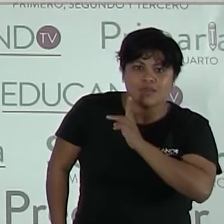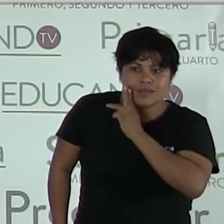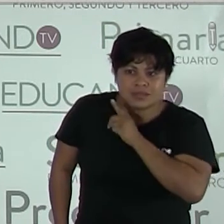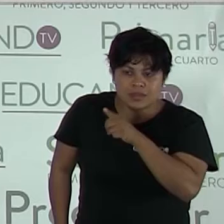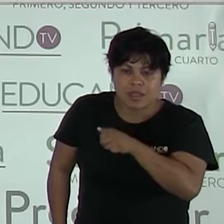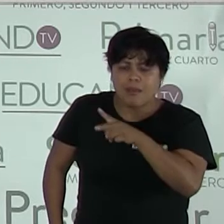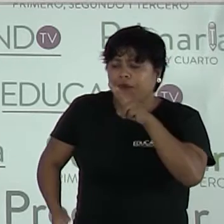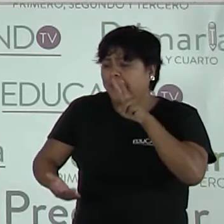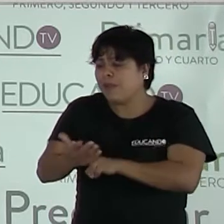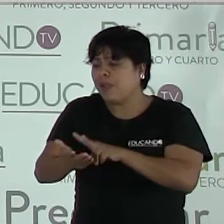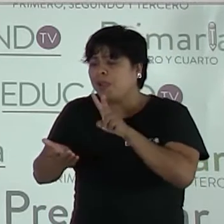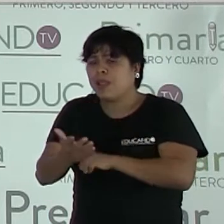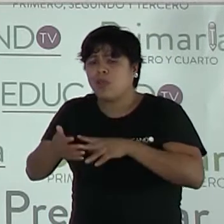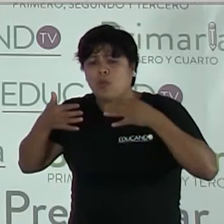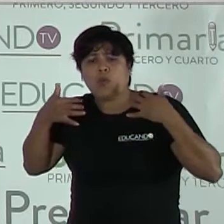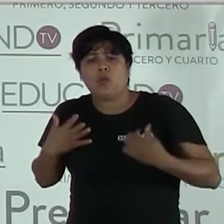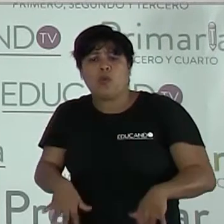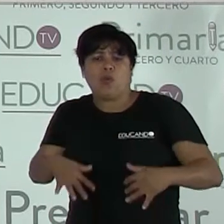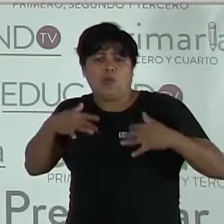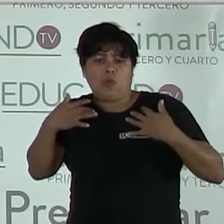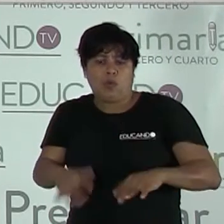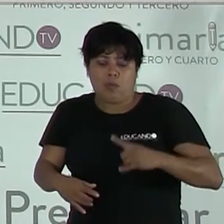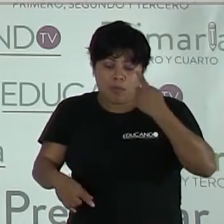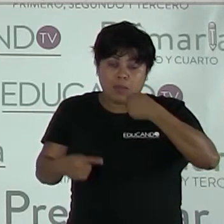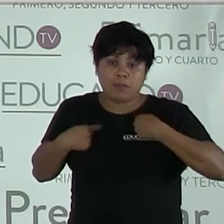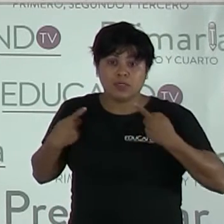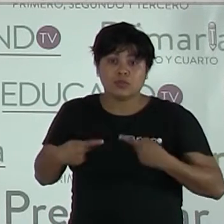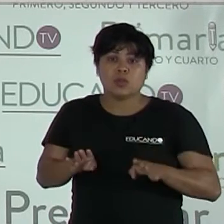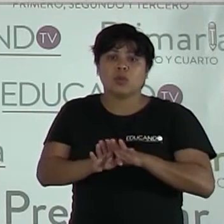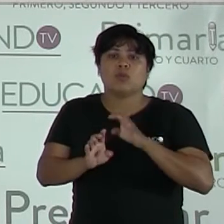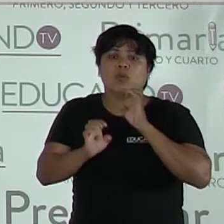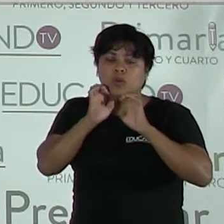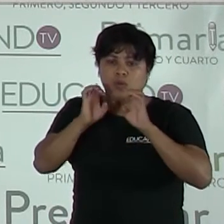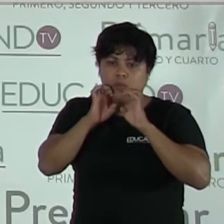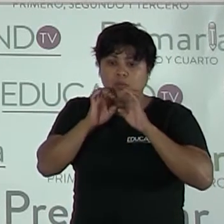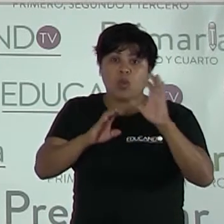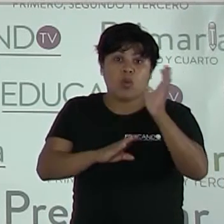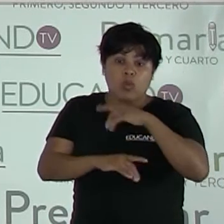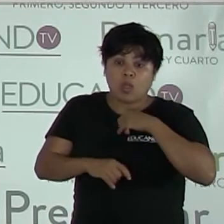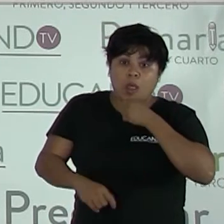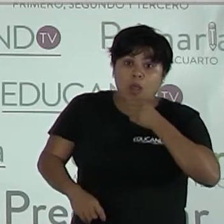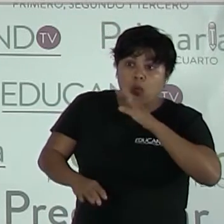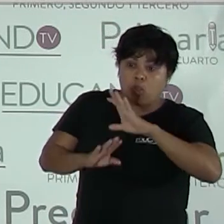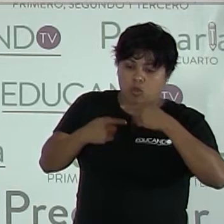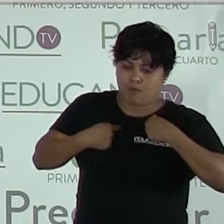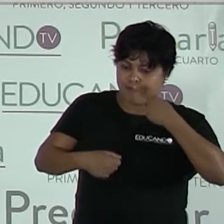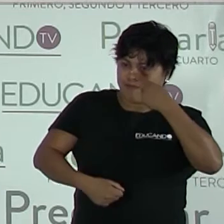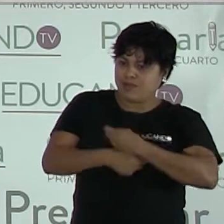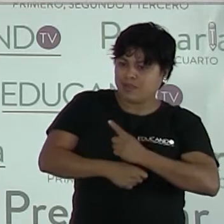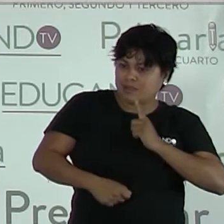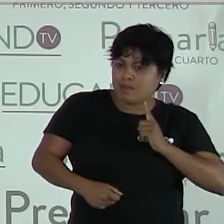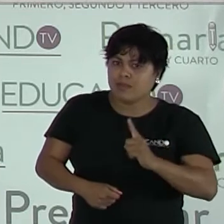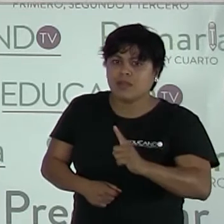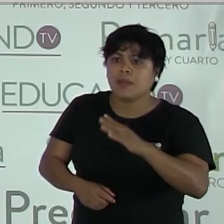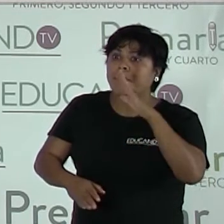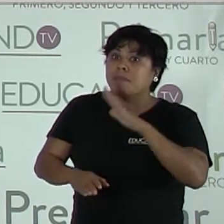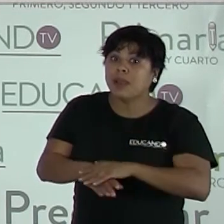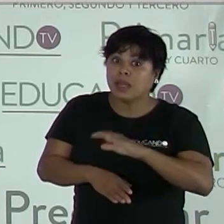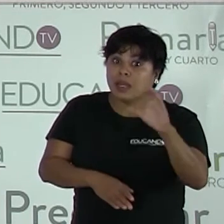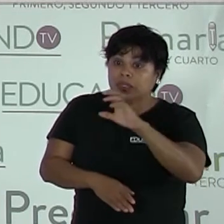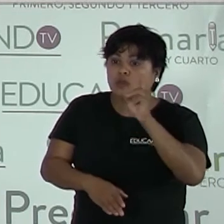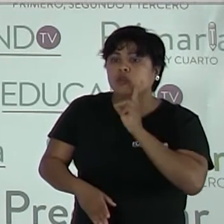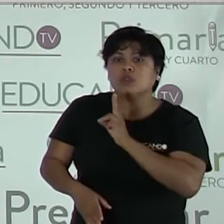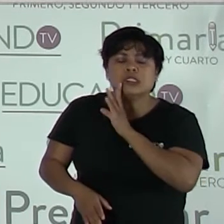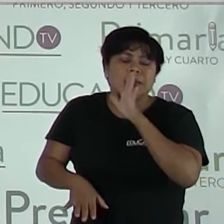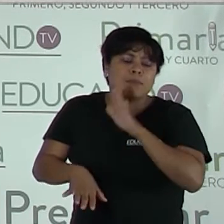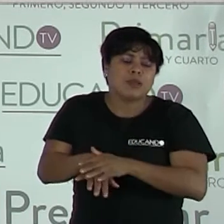noticia, vale muchísimo para los reporteros, porque cuando son los primeros es cuando más la